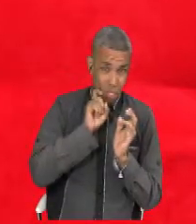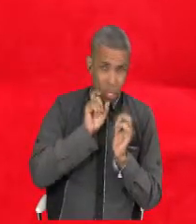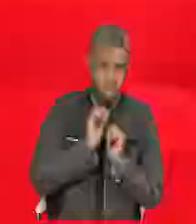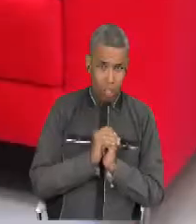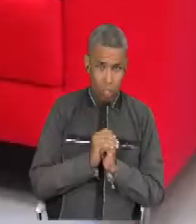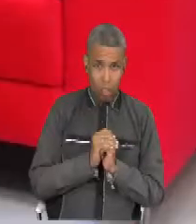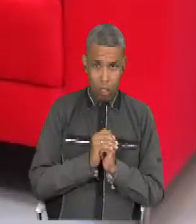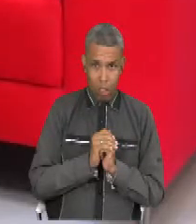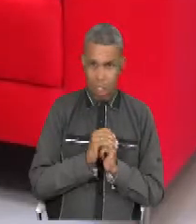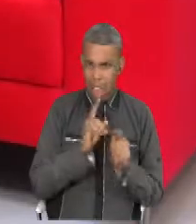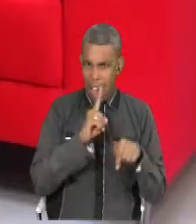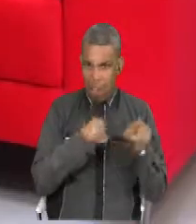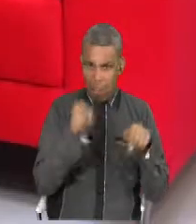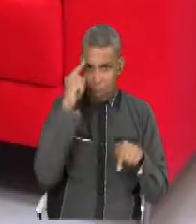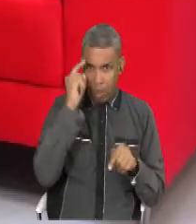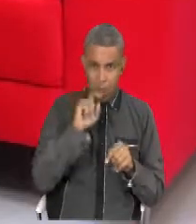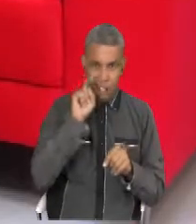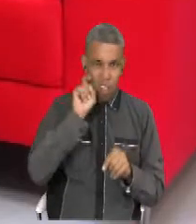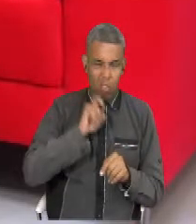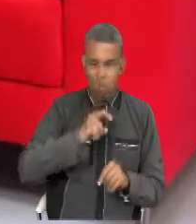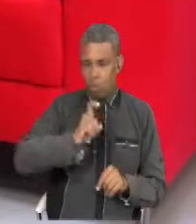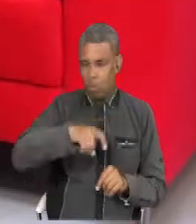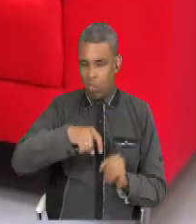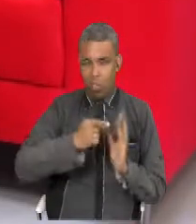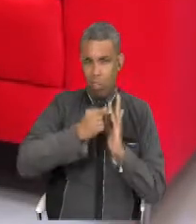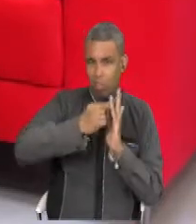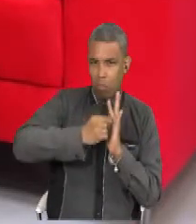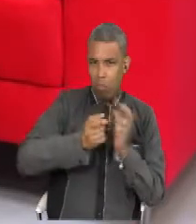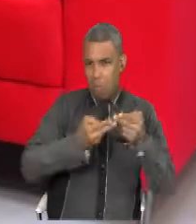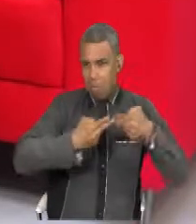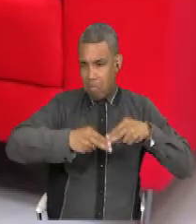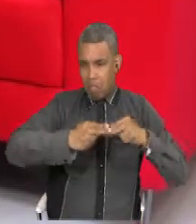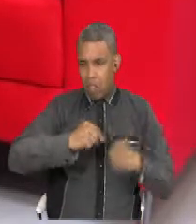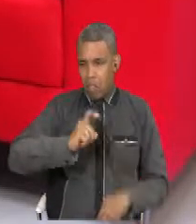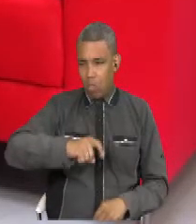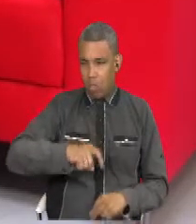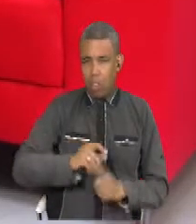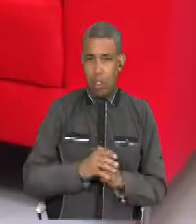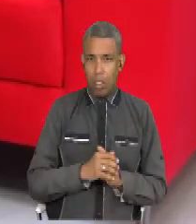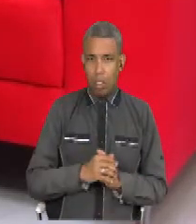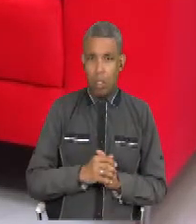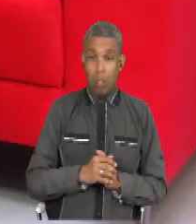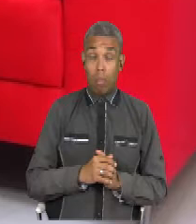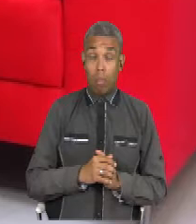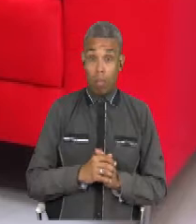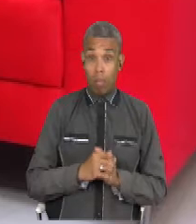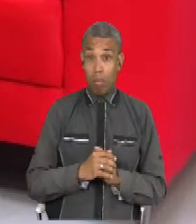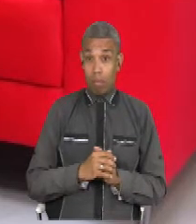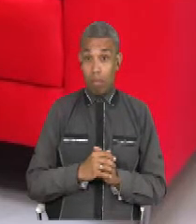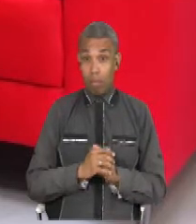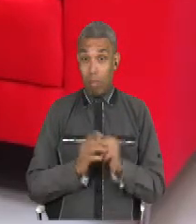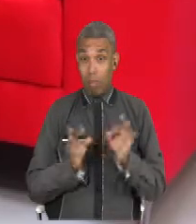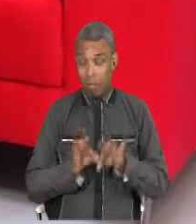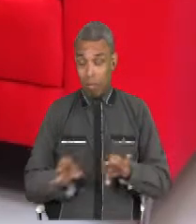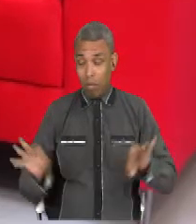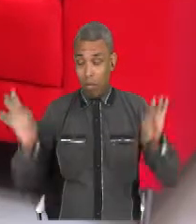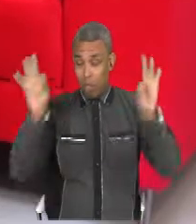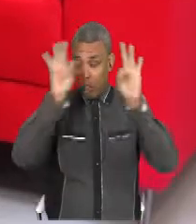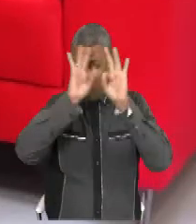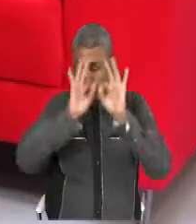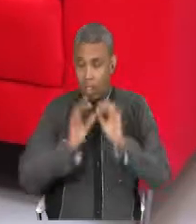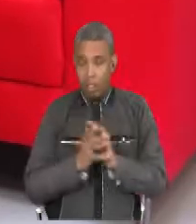la relación. Muchas veces, no sé si a ustedes les ha pasado, estamos mal con nuestra pareja, si alguna pelea,